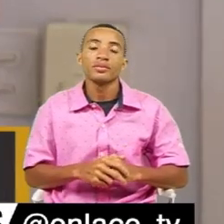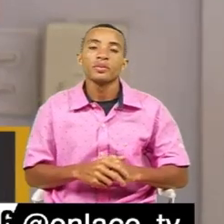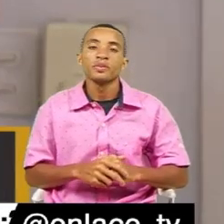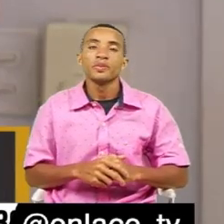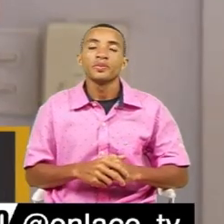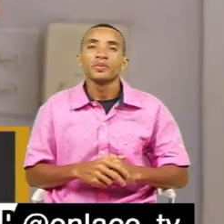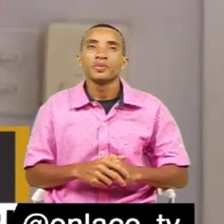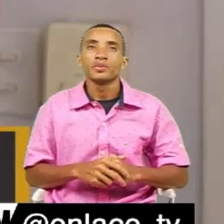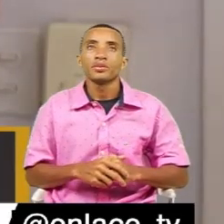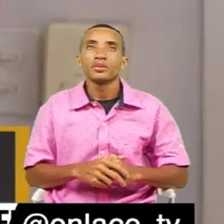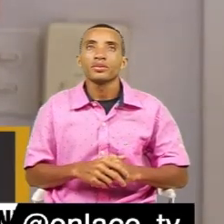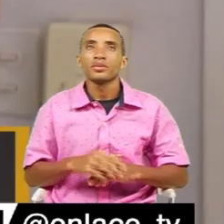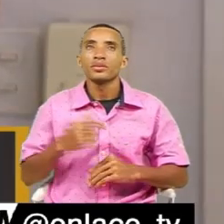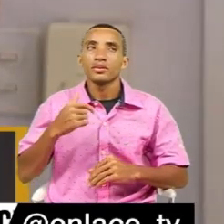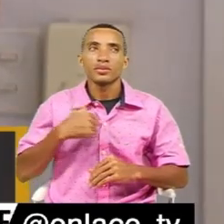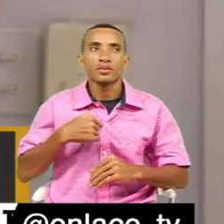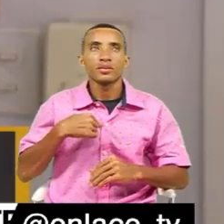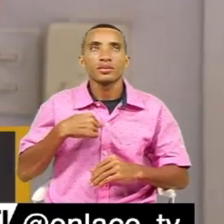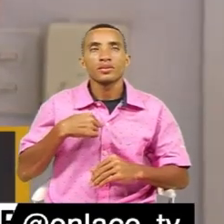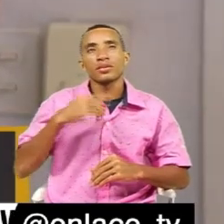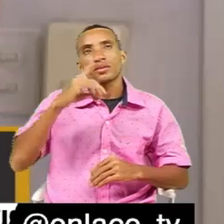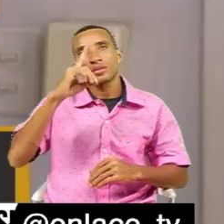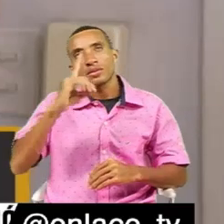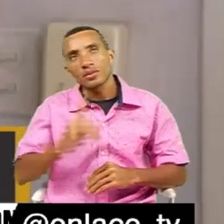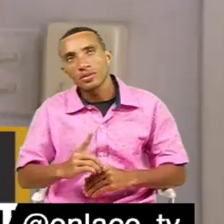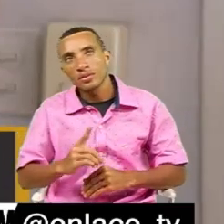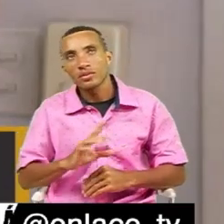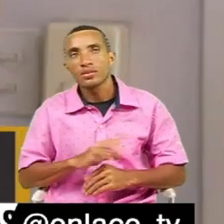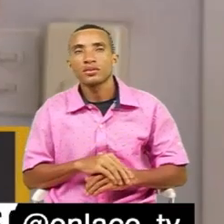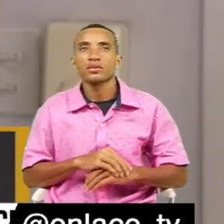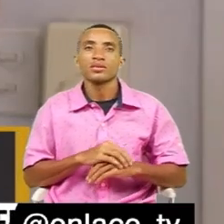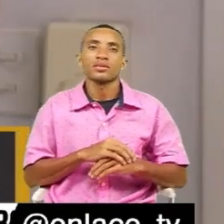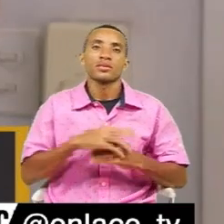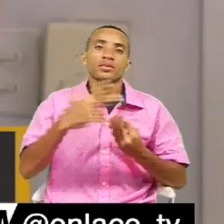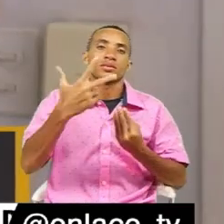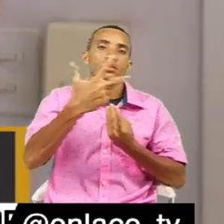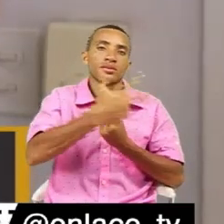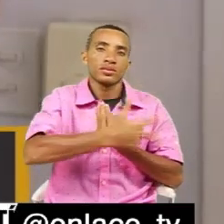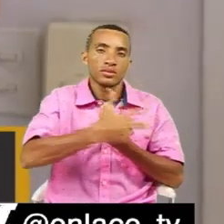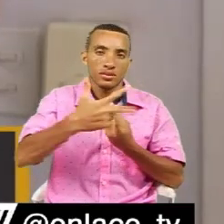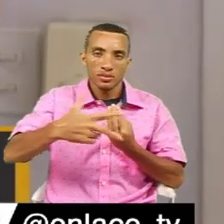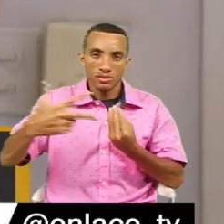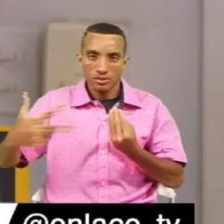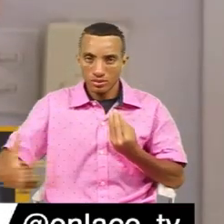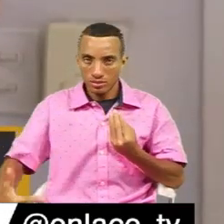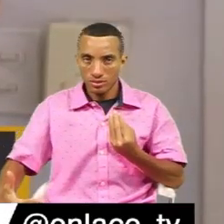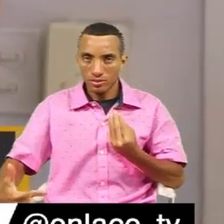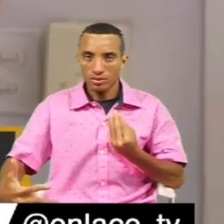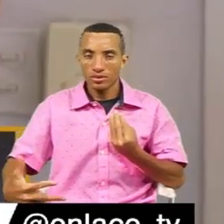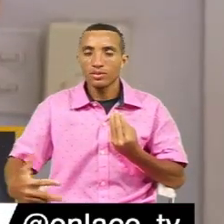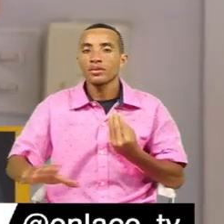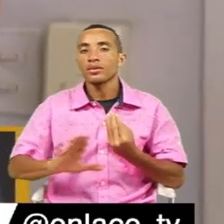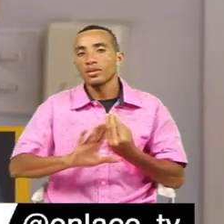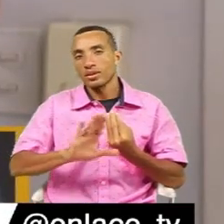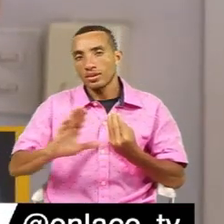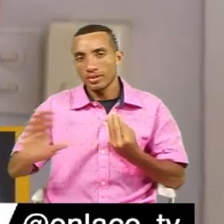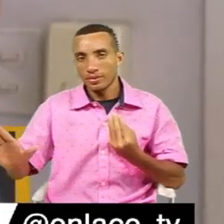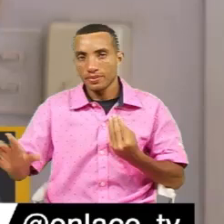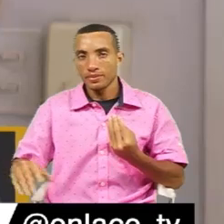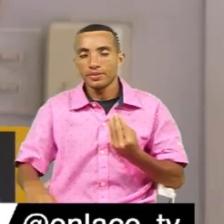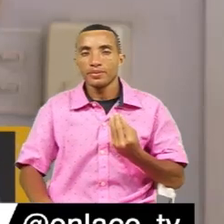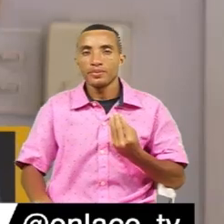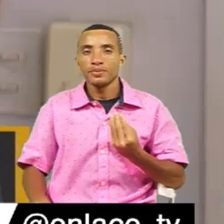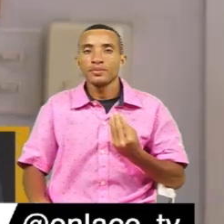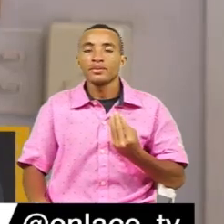considero que con esta decisión de la Corte se abre el camino para decir el